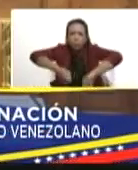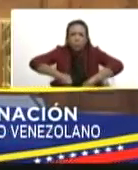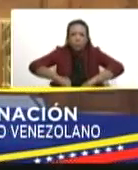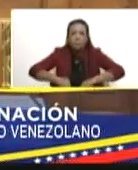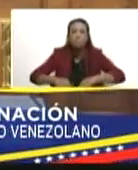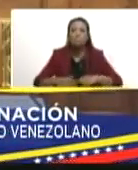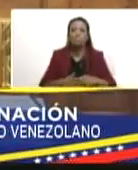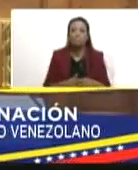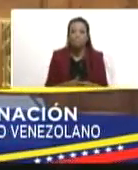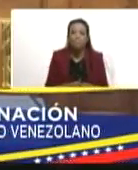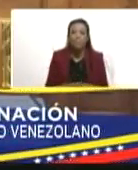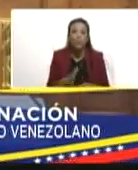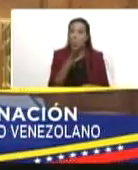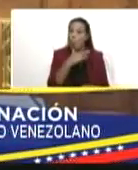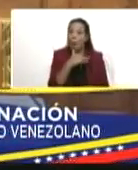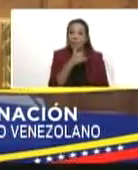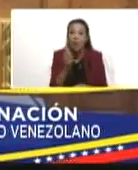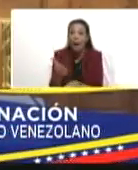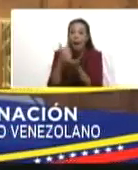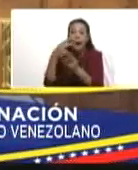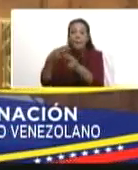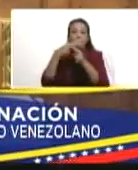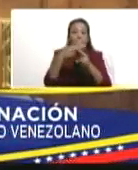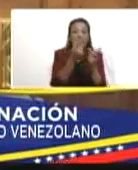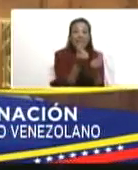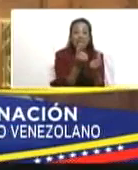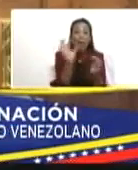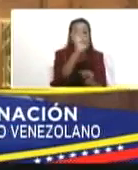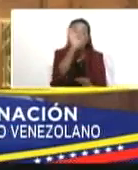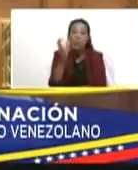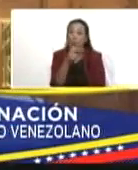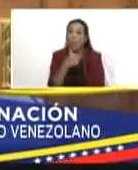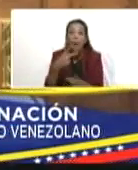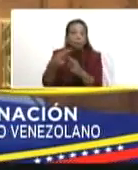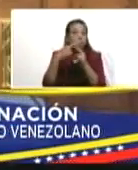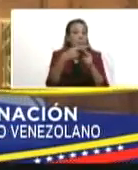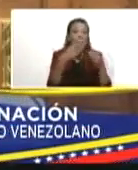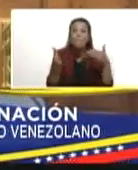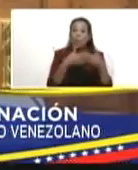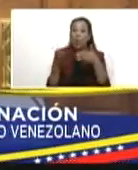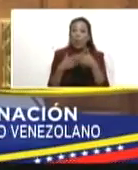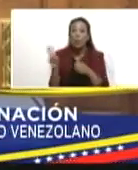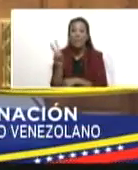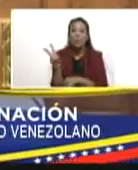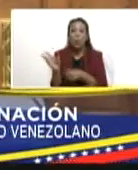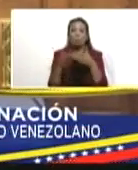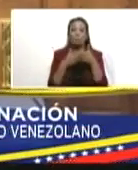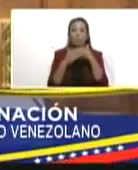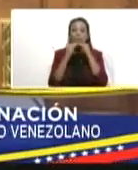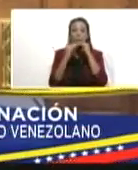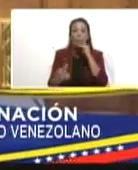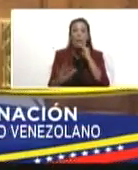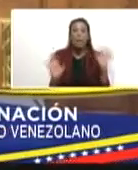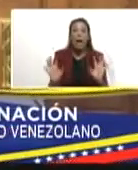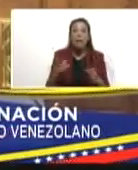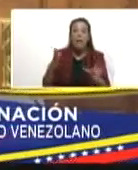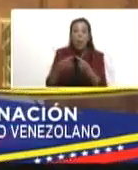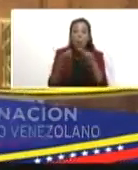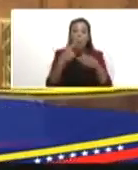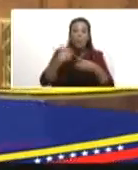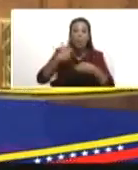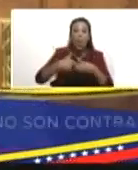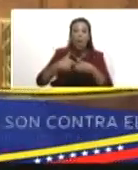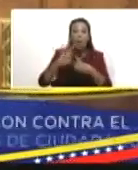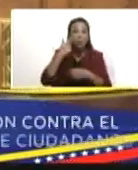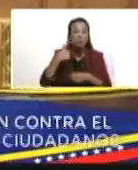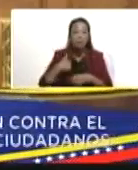8% no había financiamiento en ningún lugar del mundo Se cerraron las puertas de todos los equipos petroleros